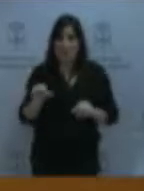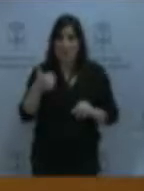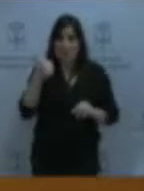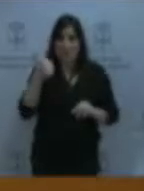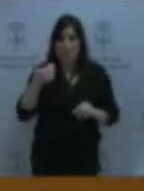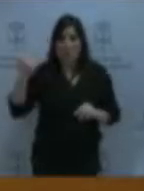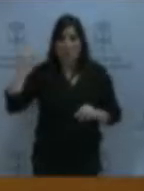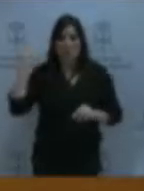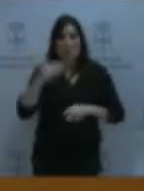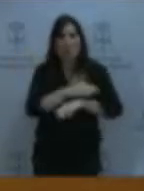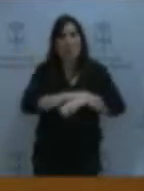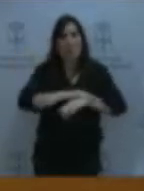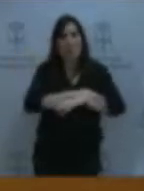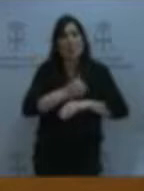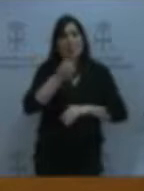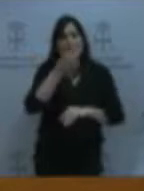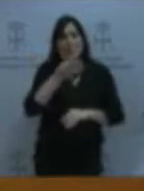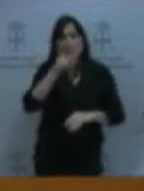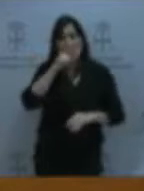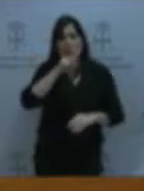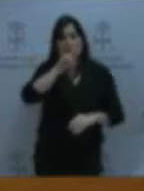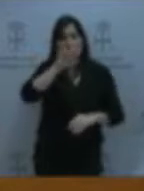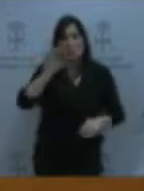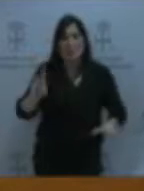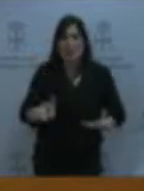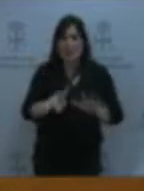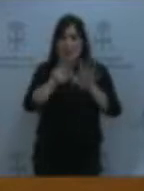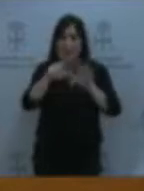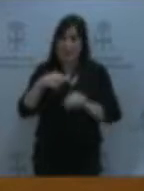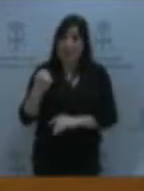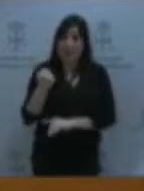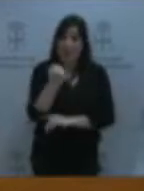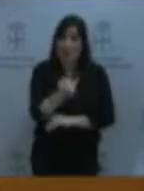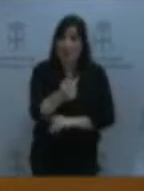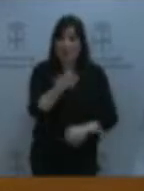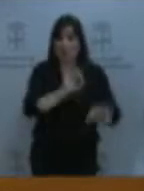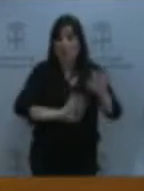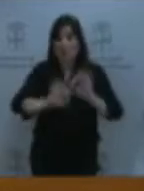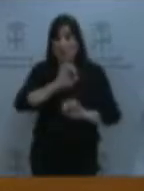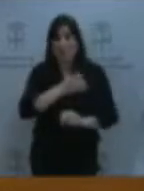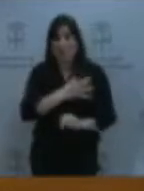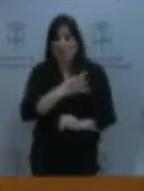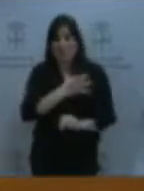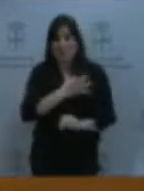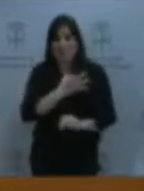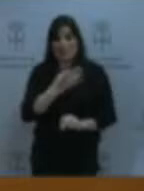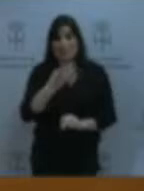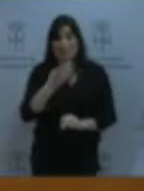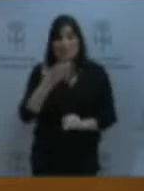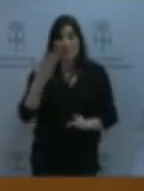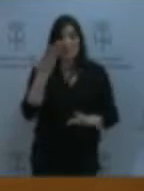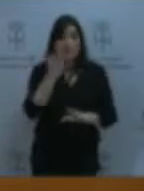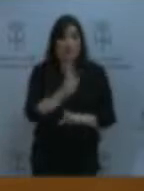año 2007 con el respaldo de las organizaciones sindicales representativas en la función pública